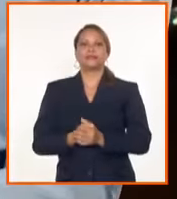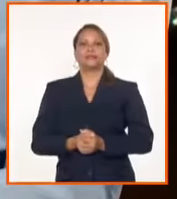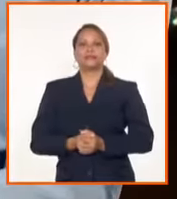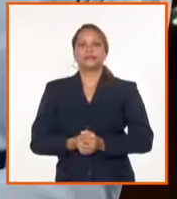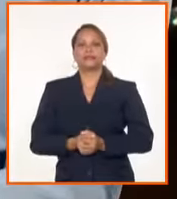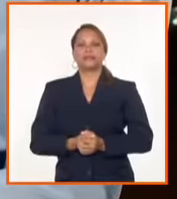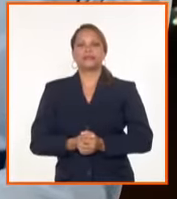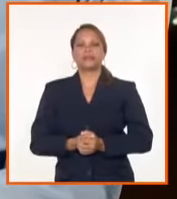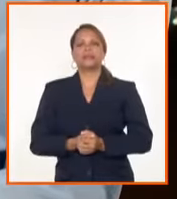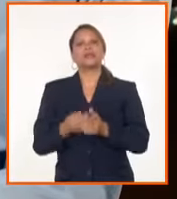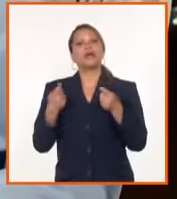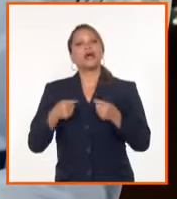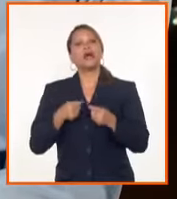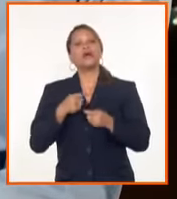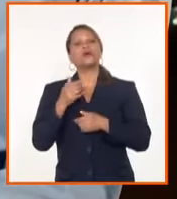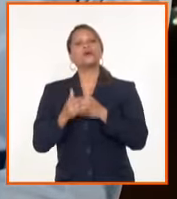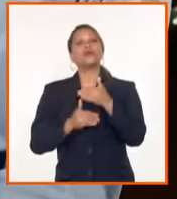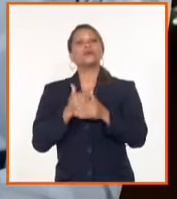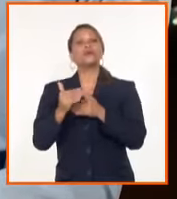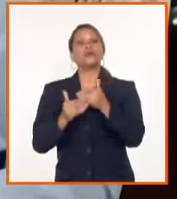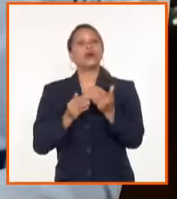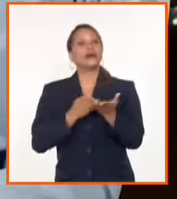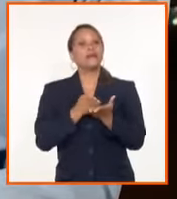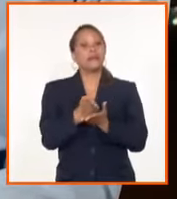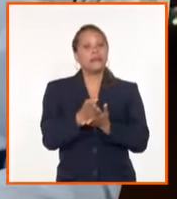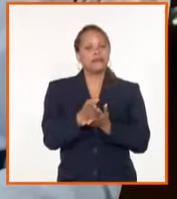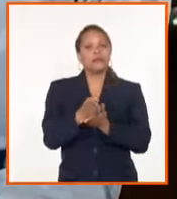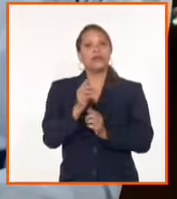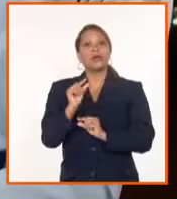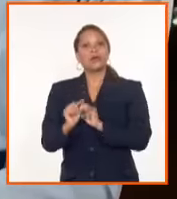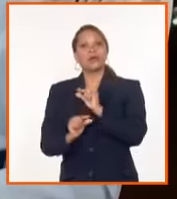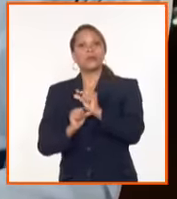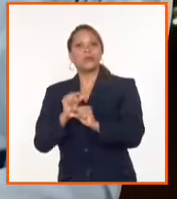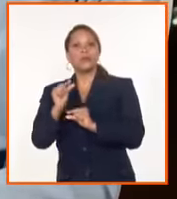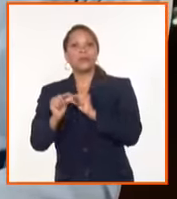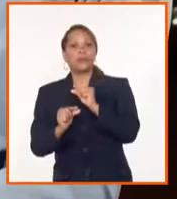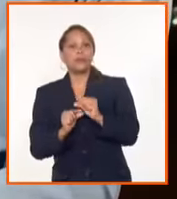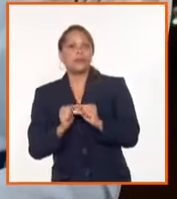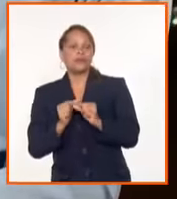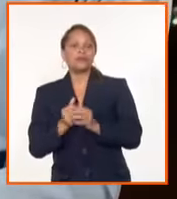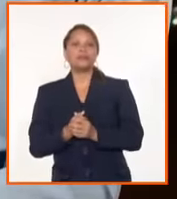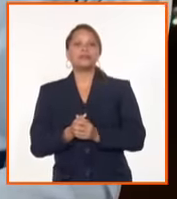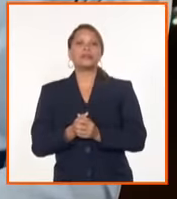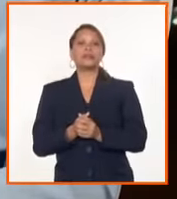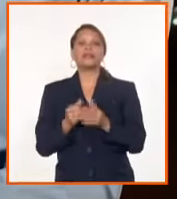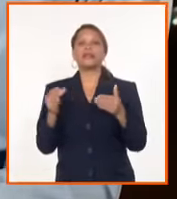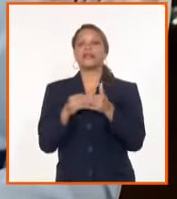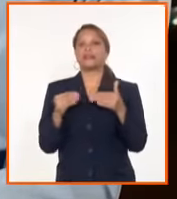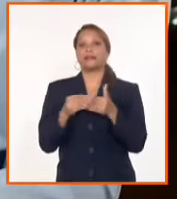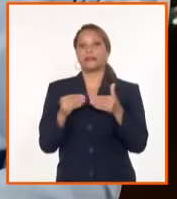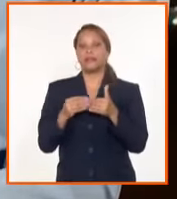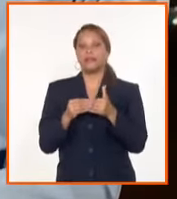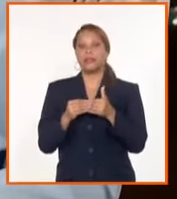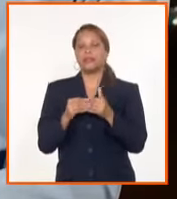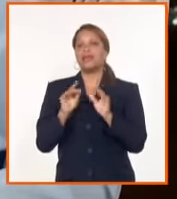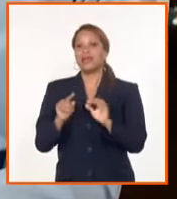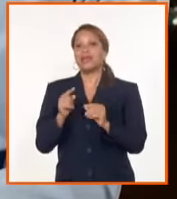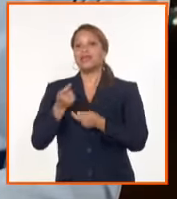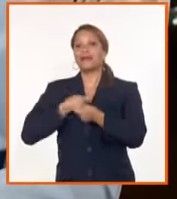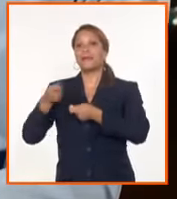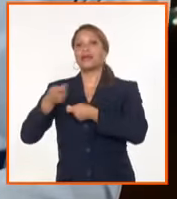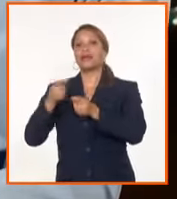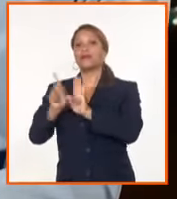Hay un camino de remesas que ha ido hacia el mercado ilegal de divisas. Y ese mercado